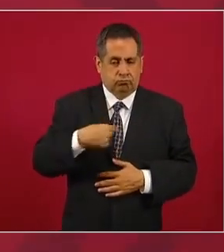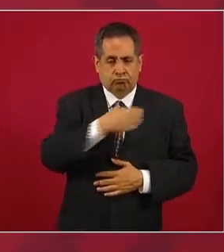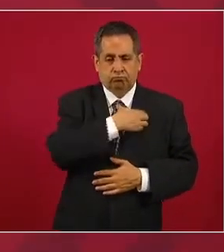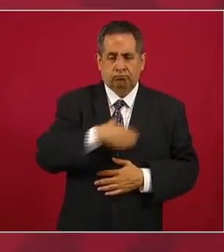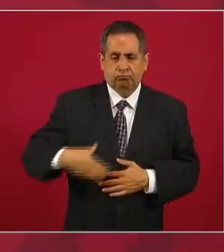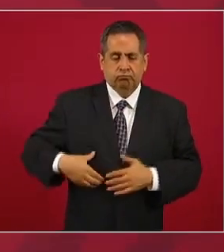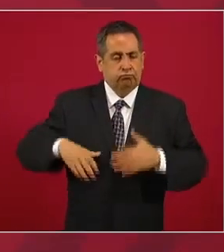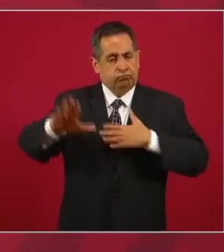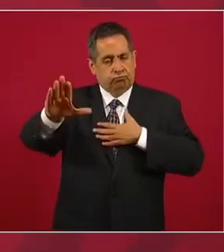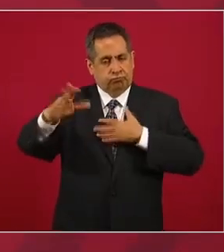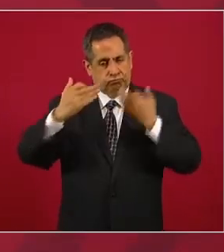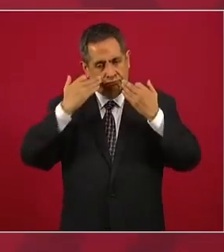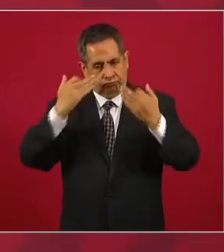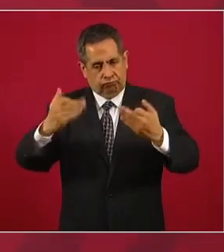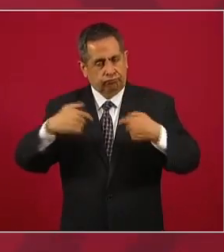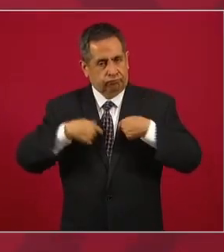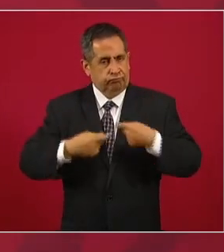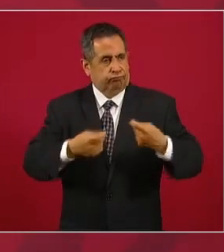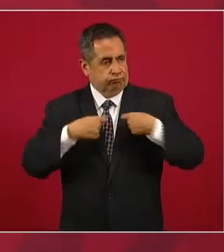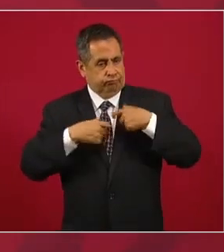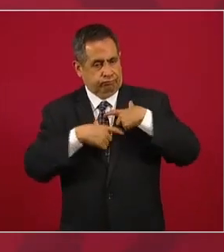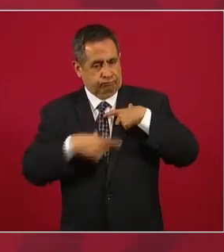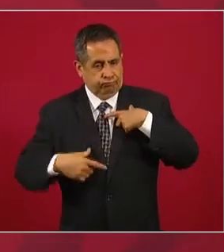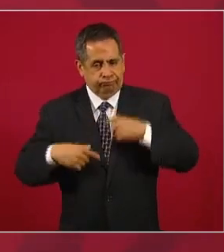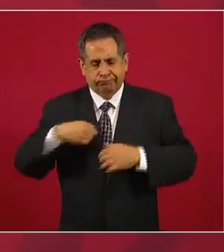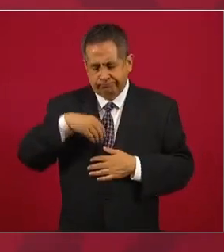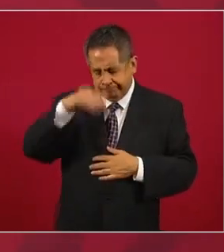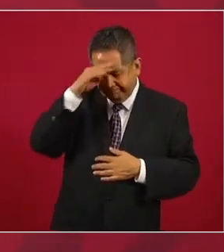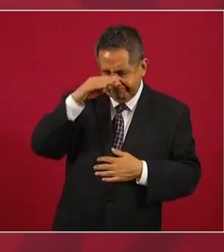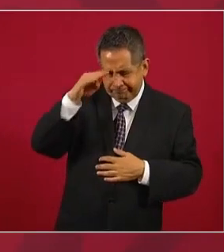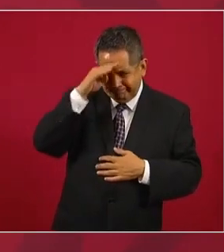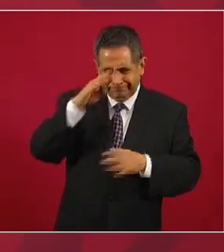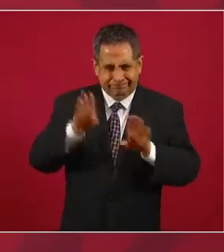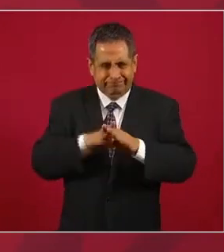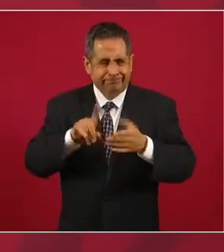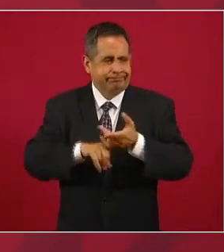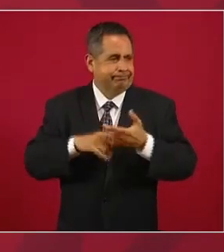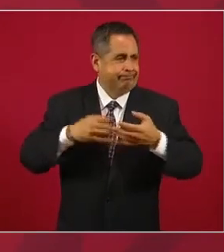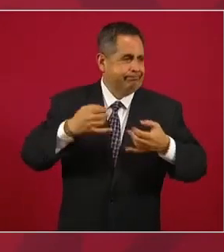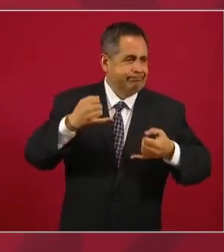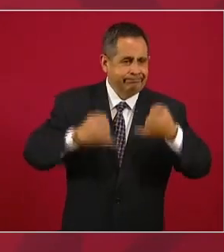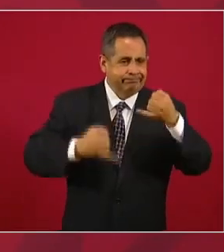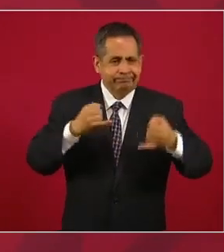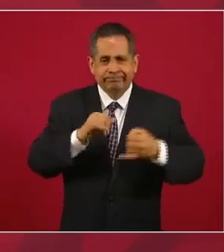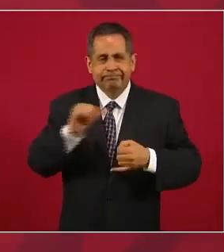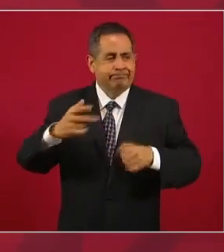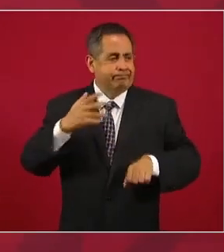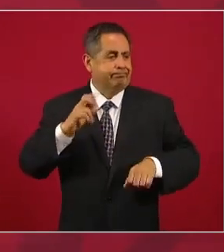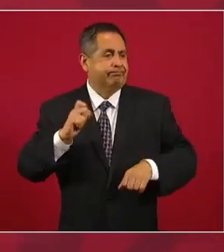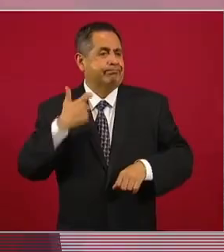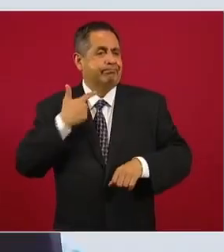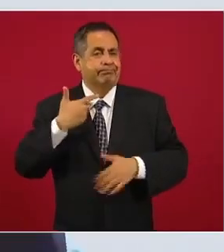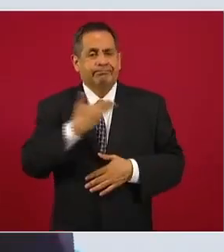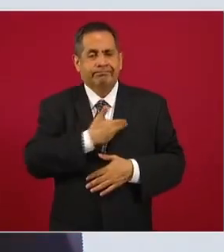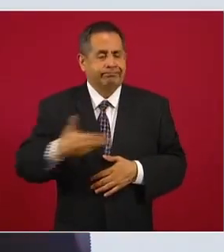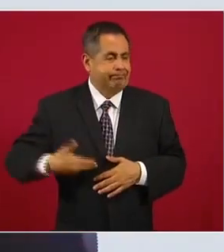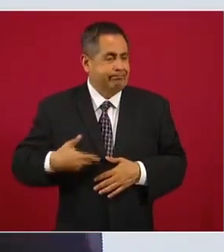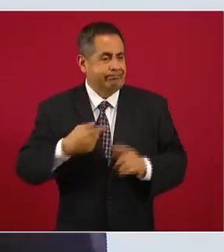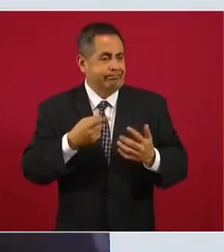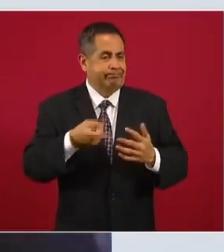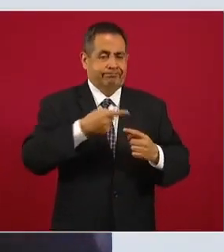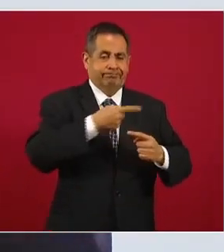consciente de la relevancia y las implicaciones de juzgar penalmente a quienes ejercieron la presidencia,